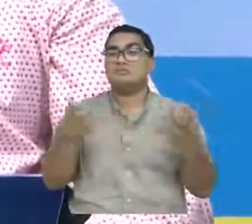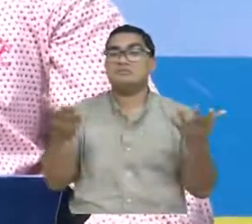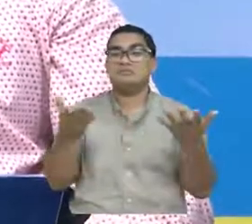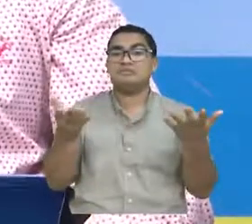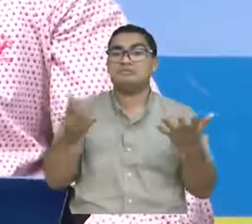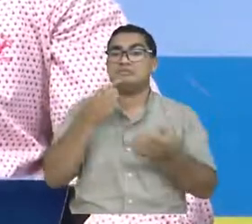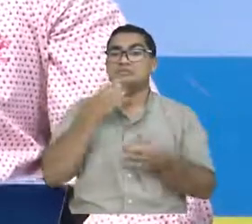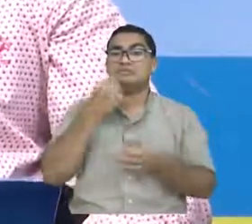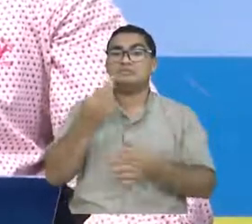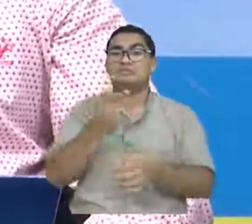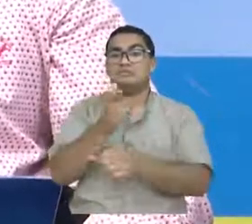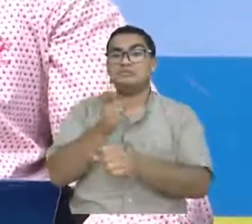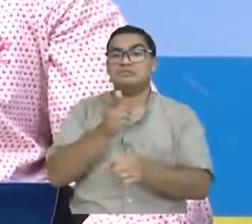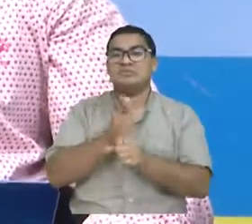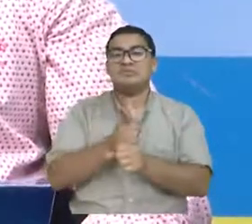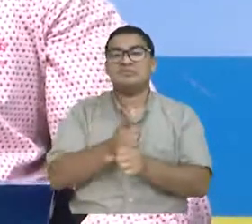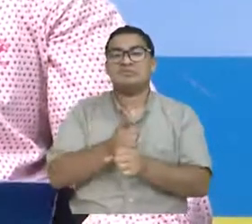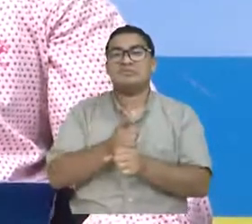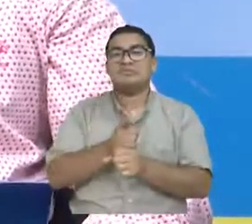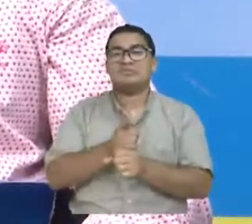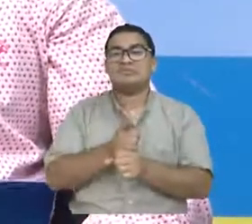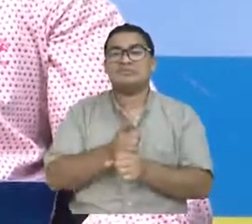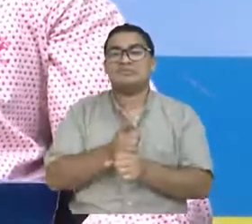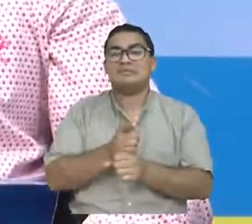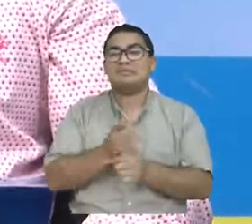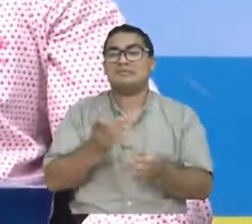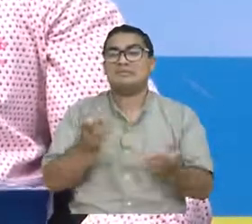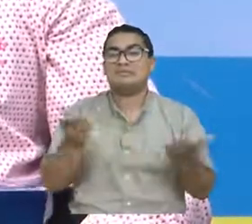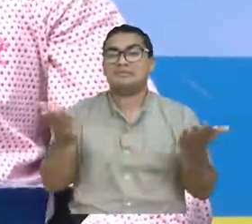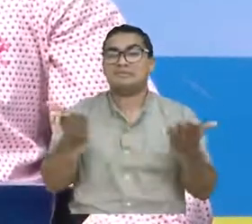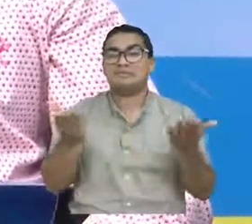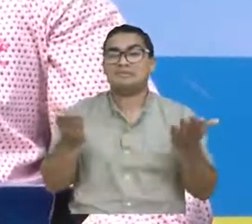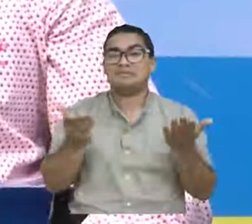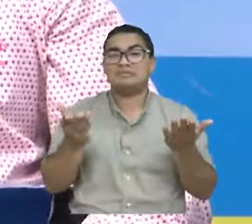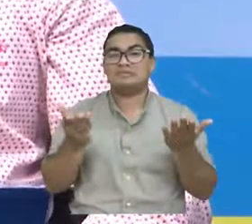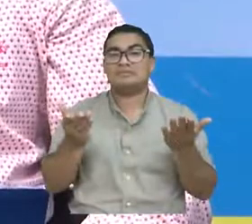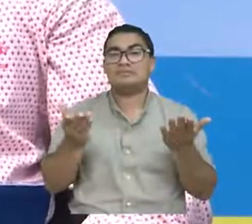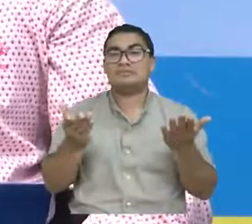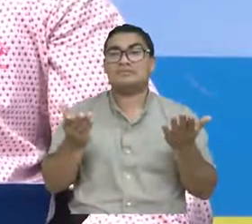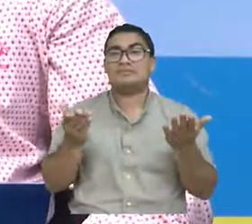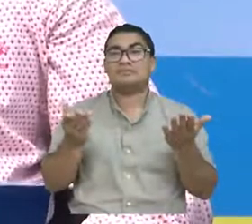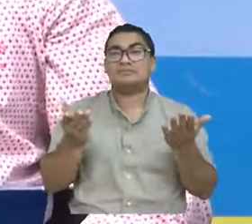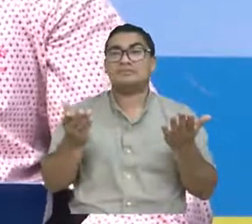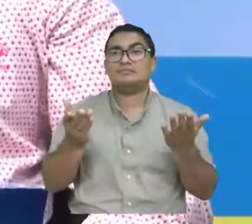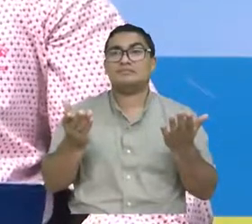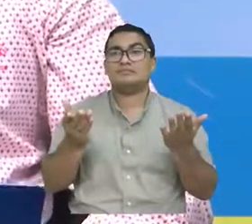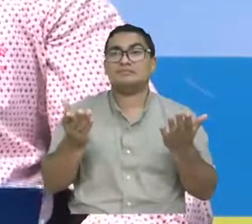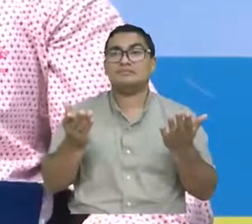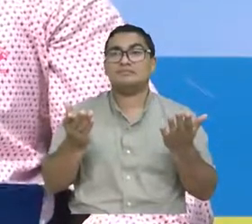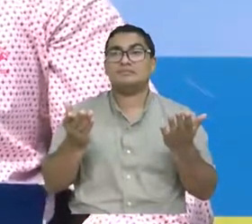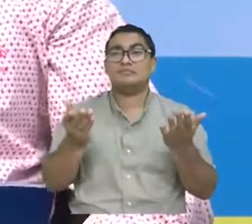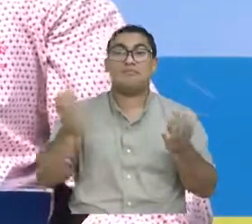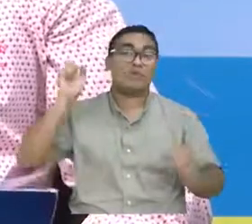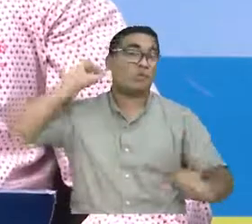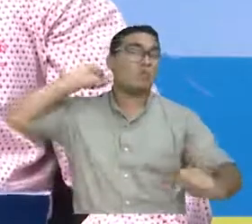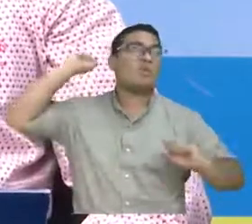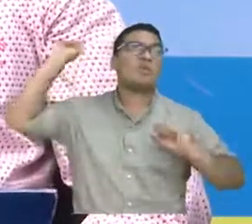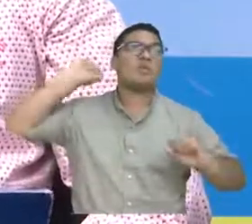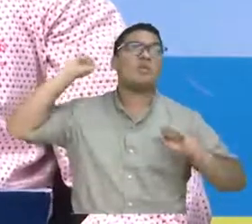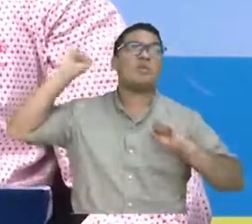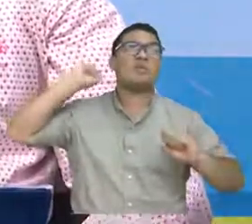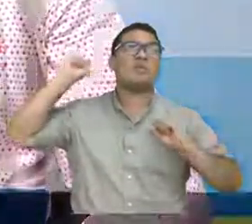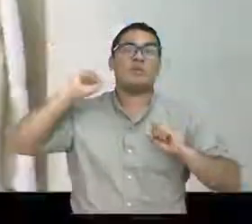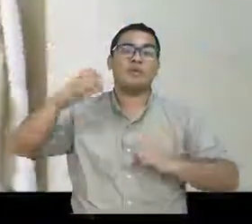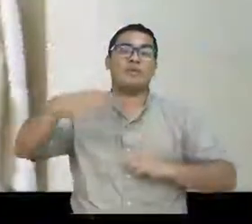el anuncio, o la viñeta, o el spot publicitario, de usar toalla de uso personal. Sí, es decir,